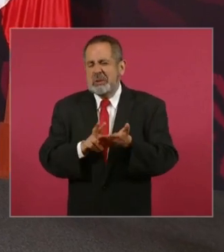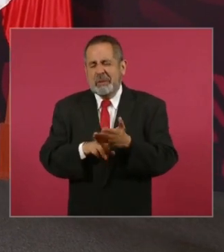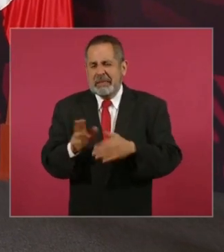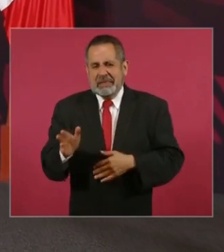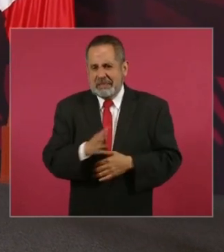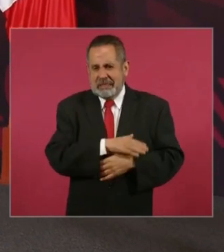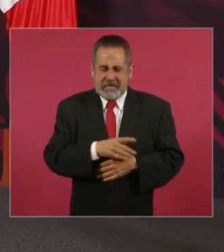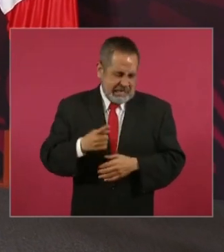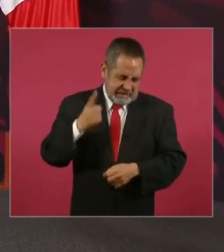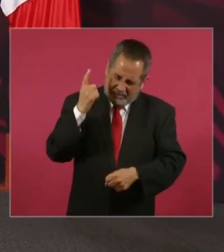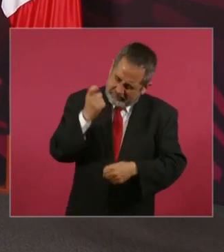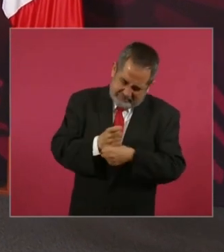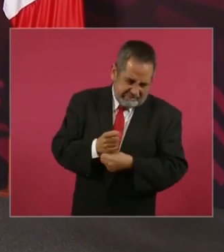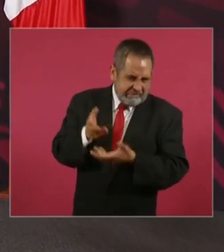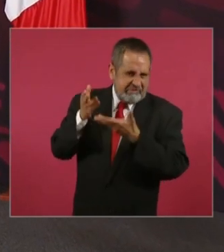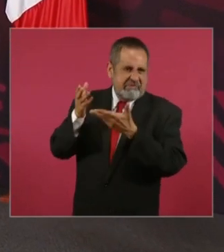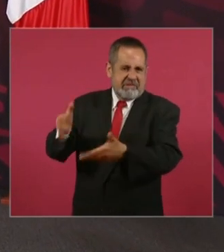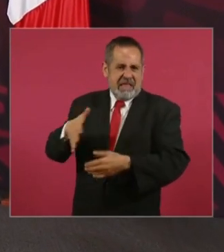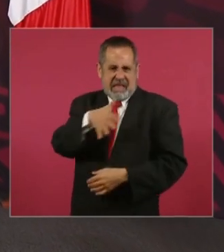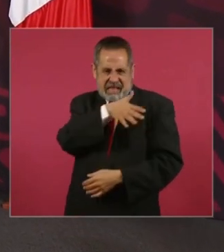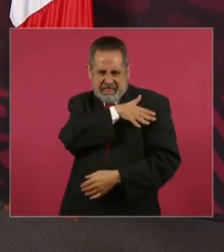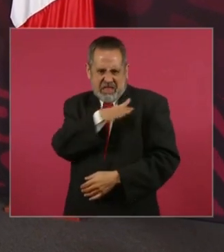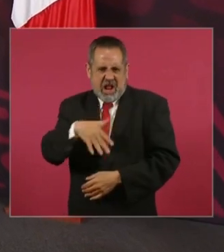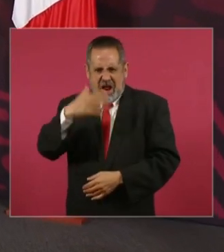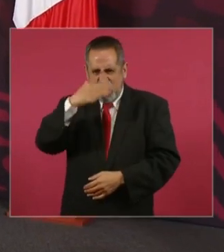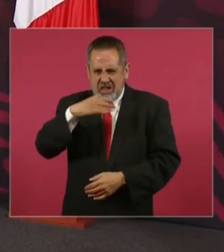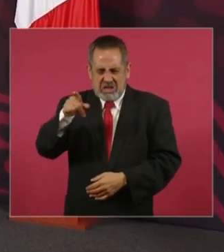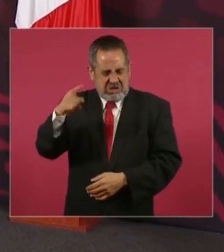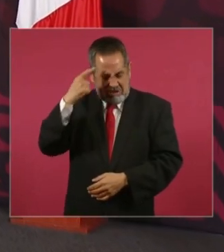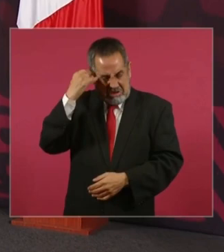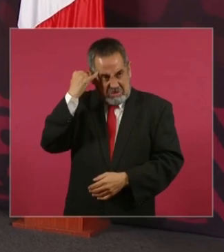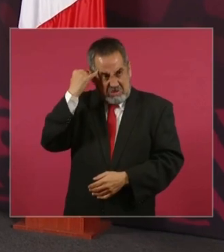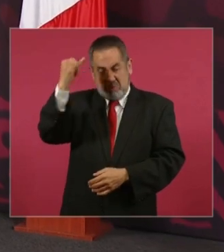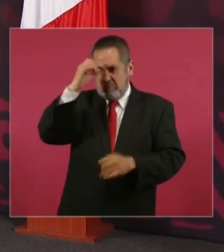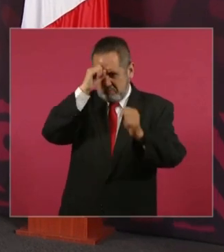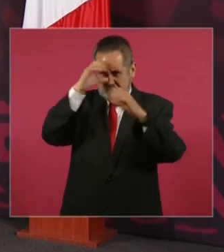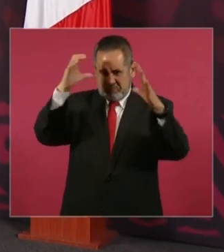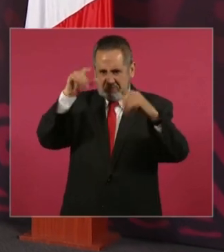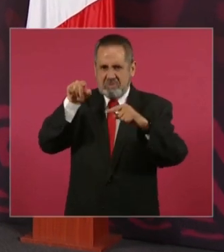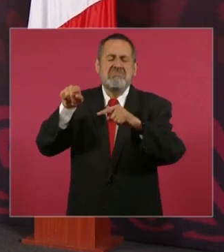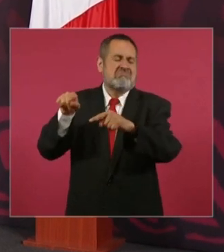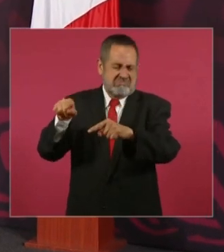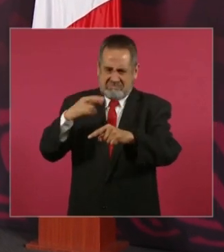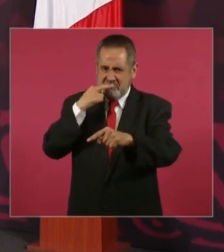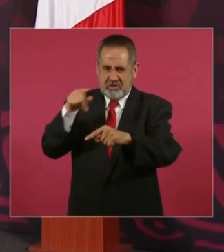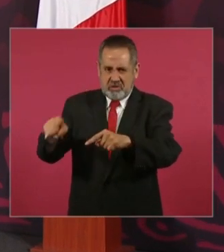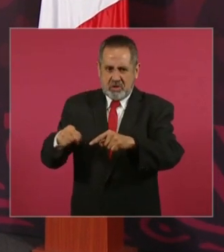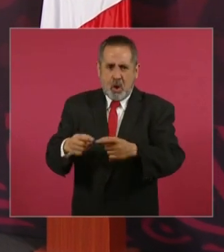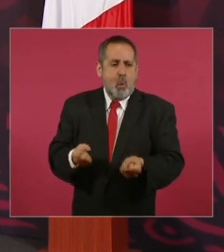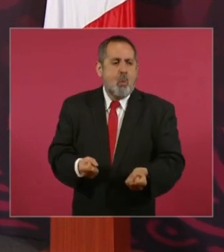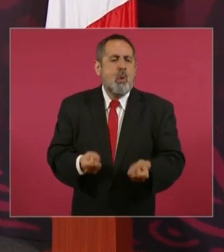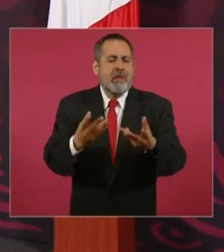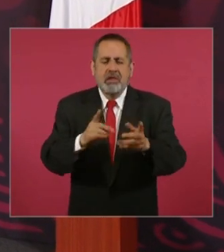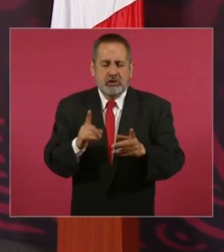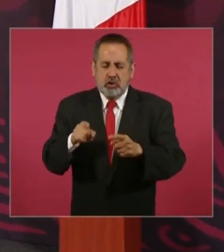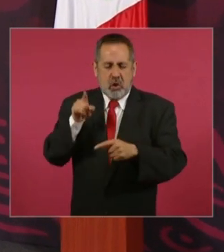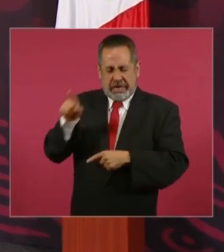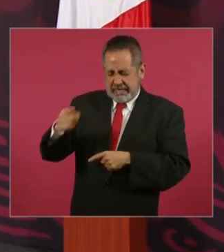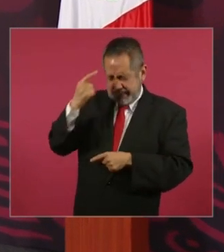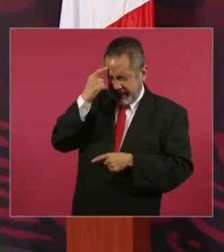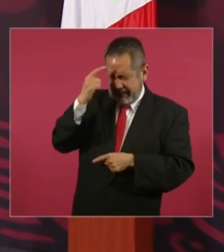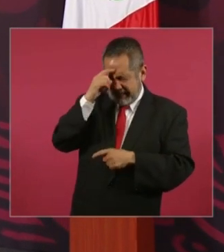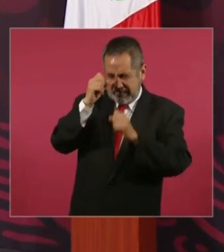En primer lugar fue el general Cárdenas, que tuvo una visión, porque no es un asunto nada más cuantitativo, sino